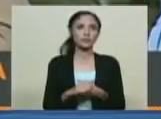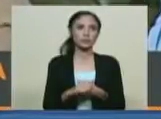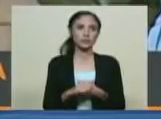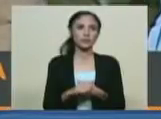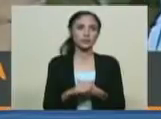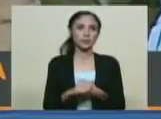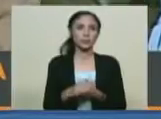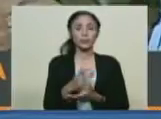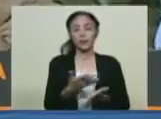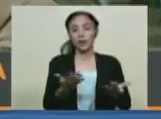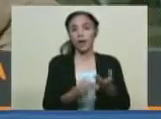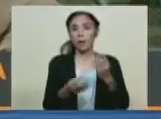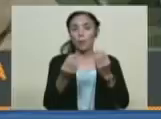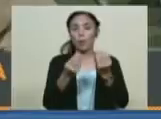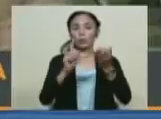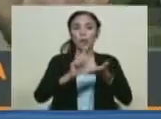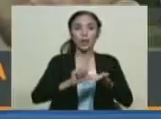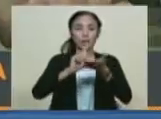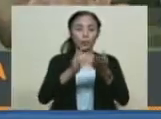110 litros por segundo.